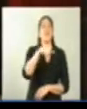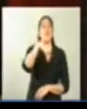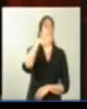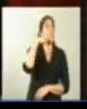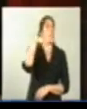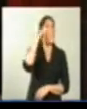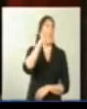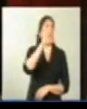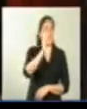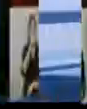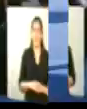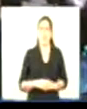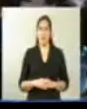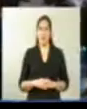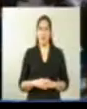Federico Pinedo.